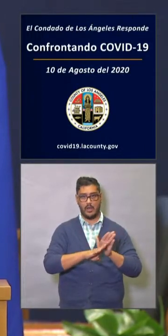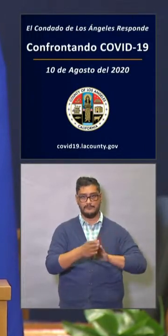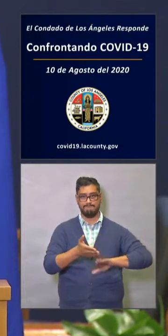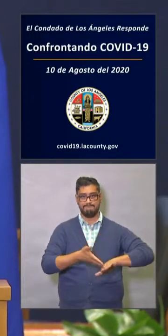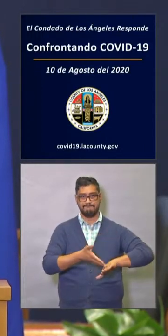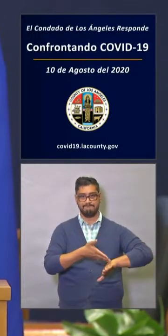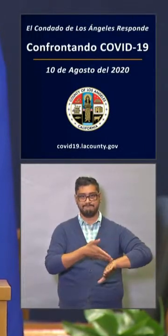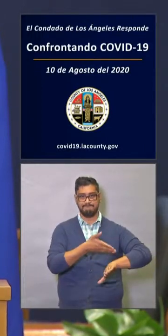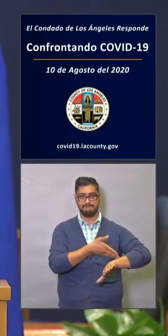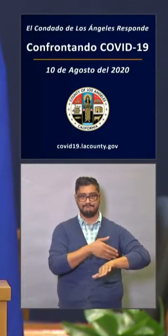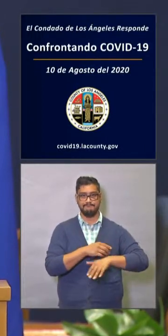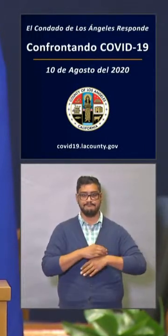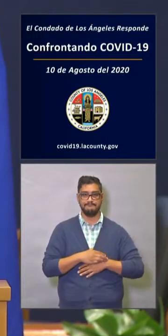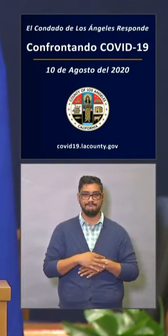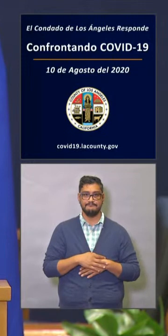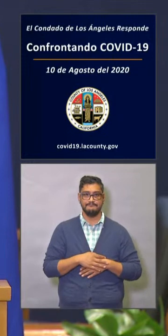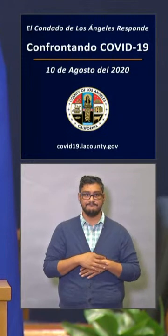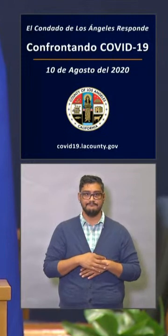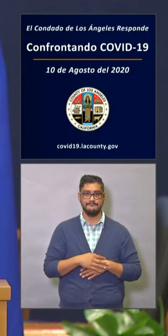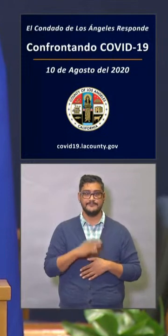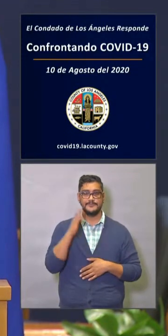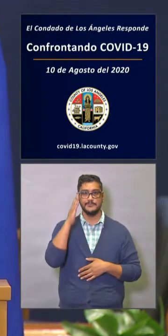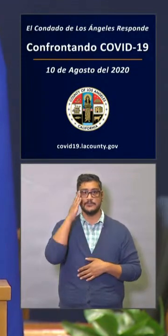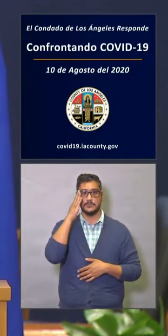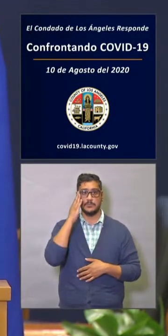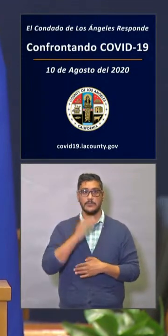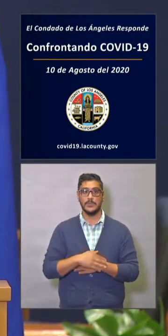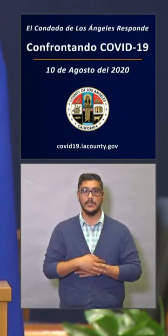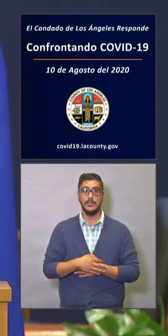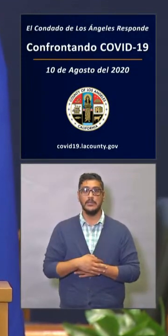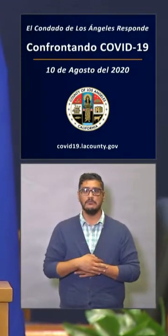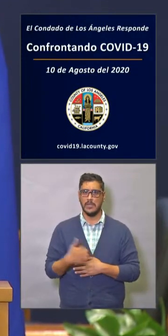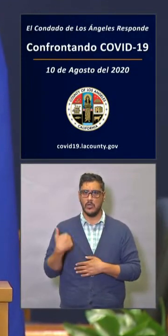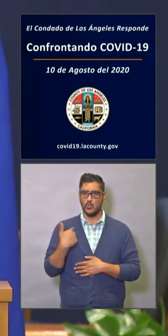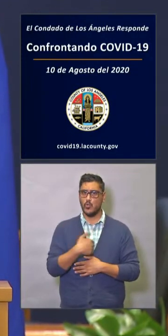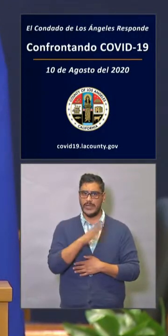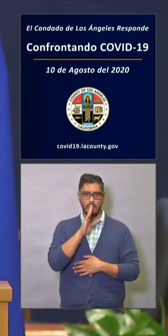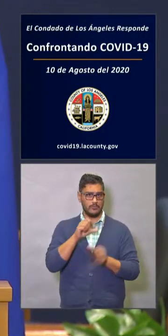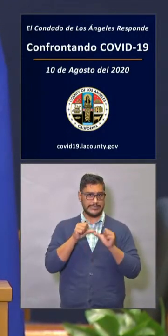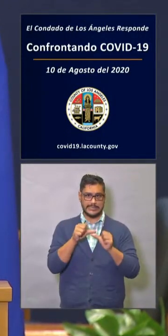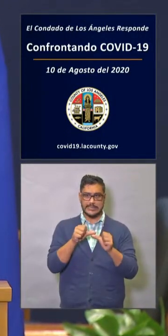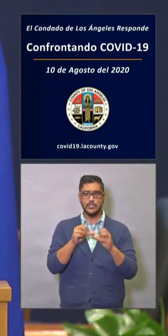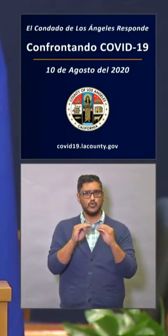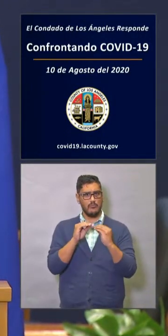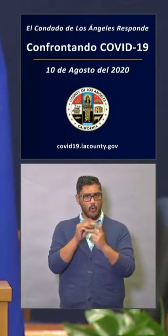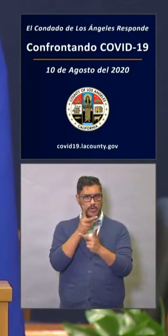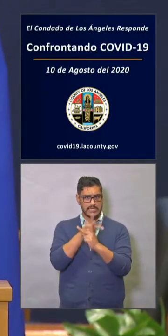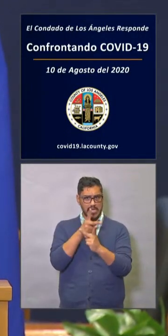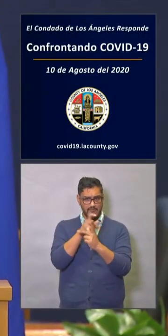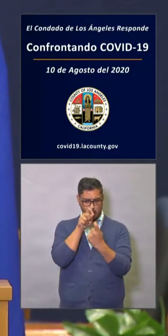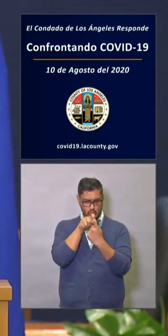Comenzaremos la presentación viendo más cerca los datos.